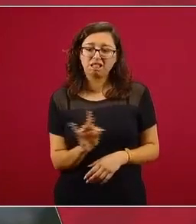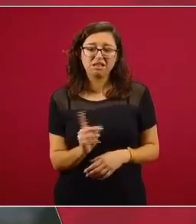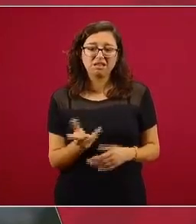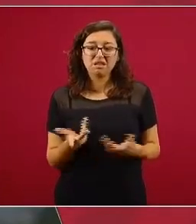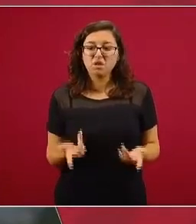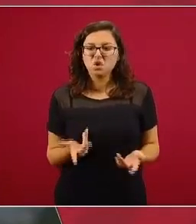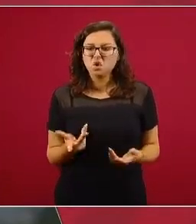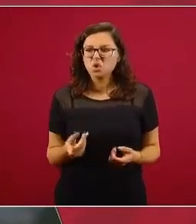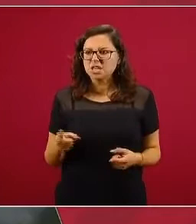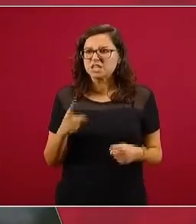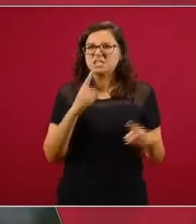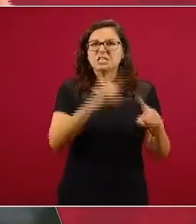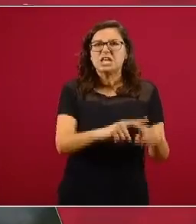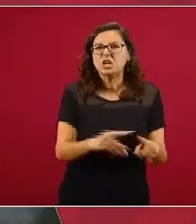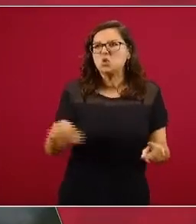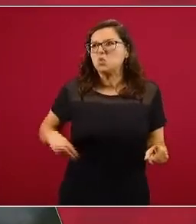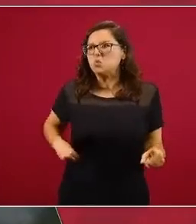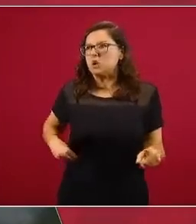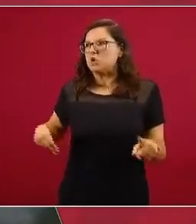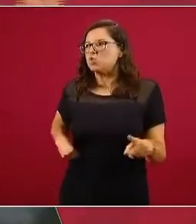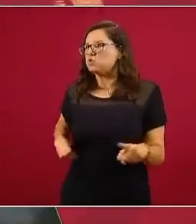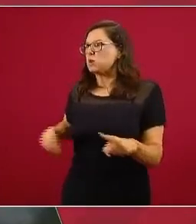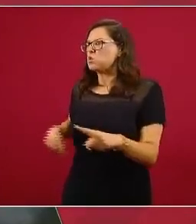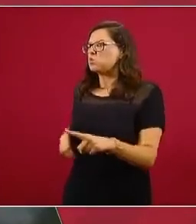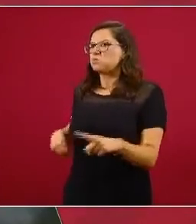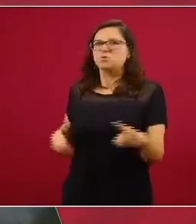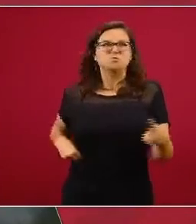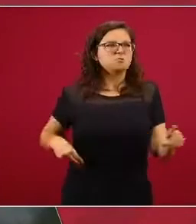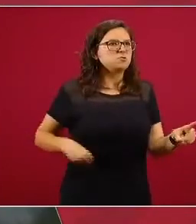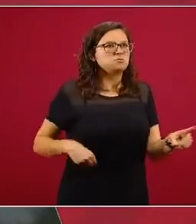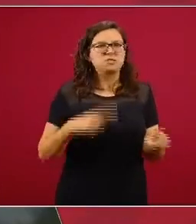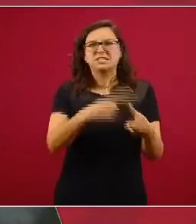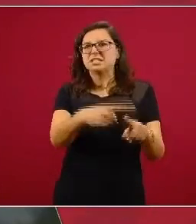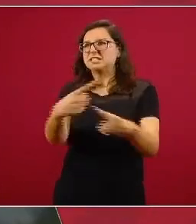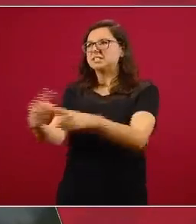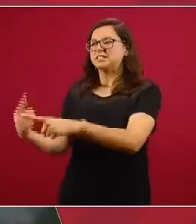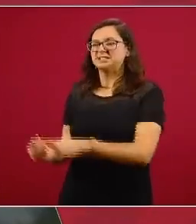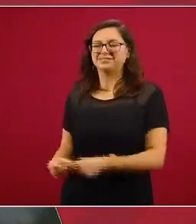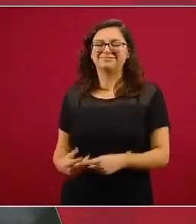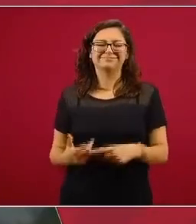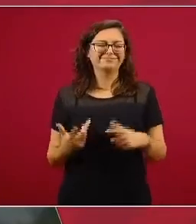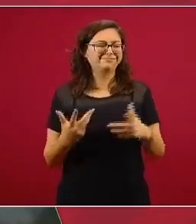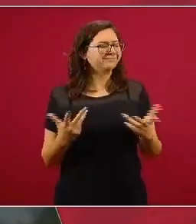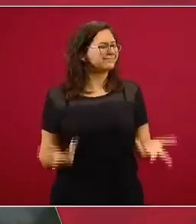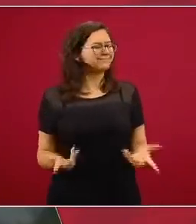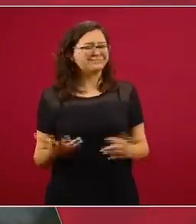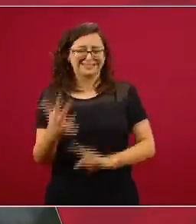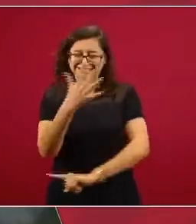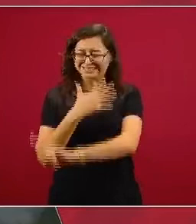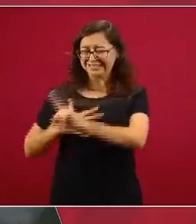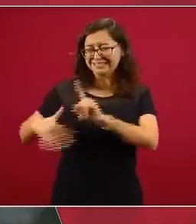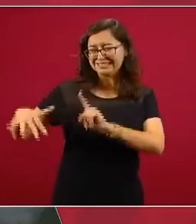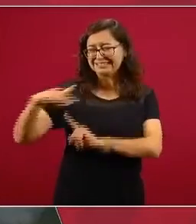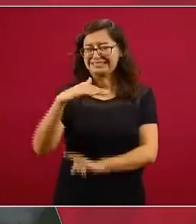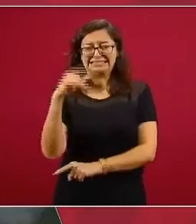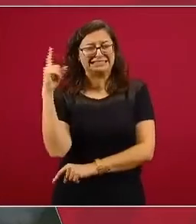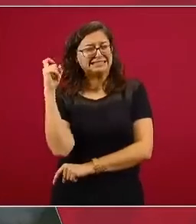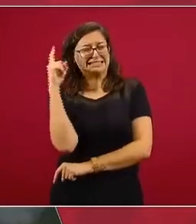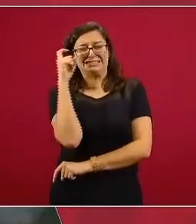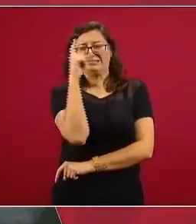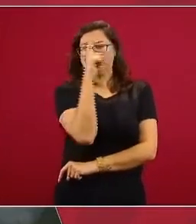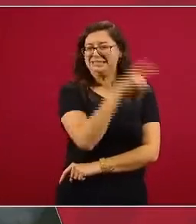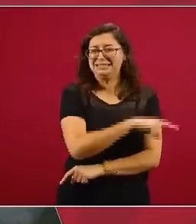¿quién es el culpable de esto? ¿Quién es el culpable de otro? Entonces, cuando hay una realidad tan compleja, pensar en culpabilizar